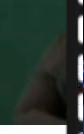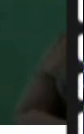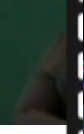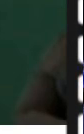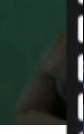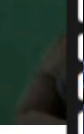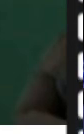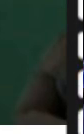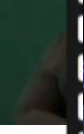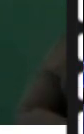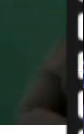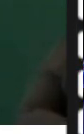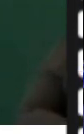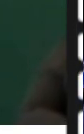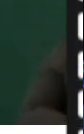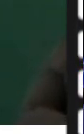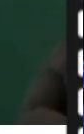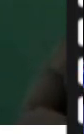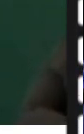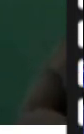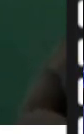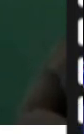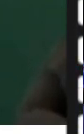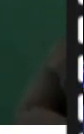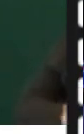Quedo en retiro